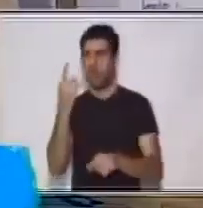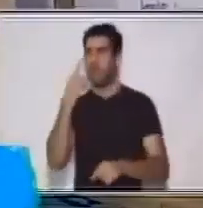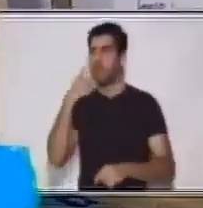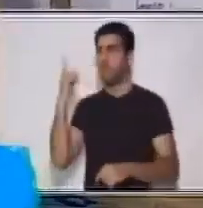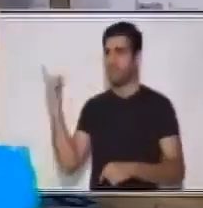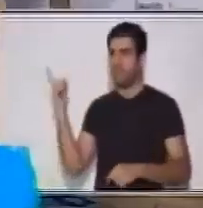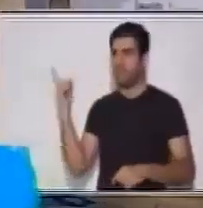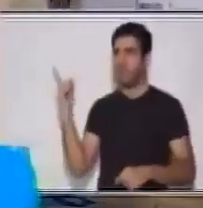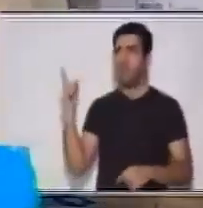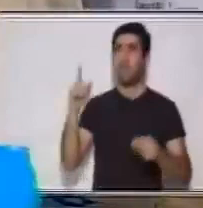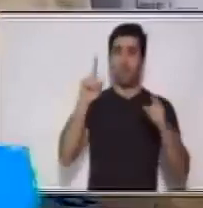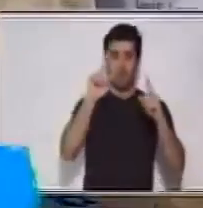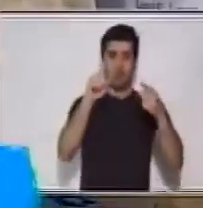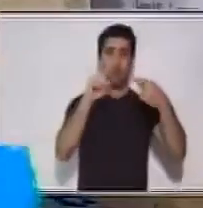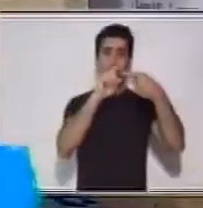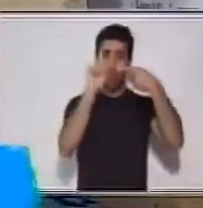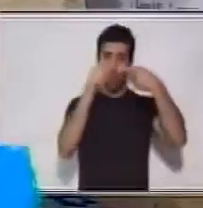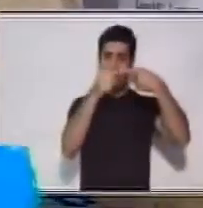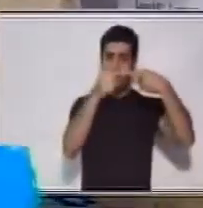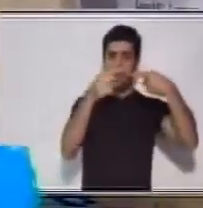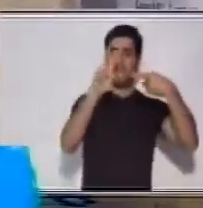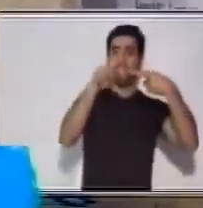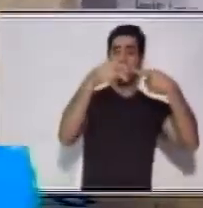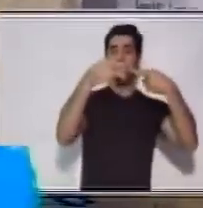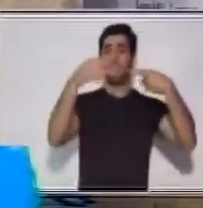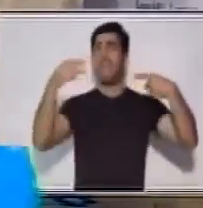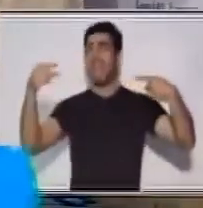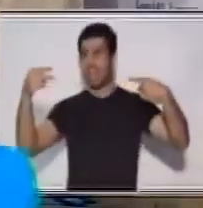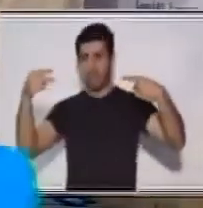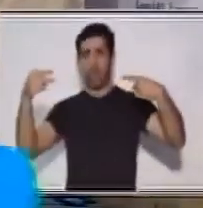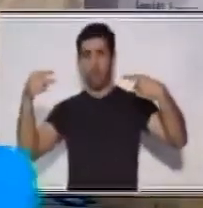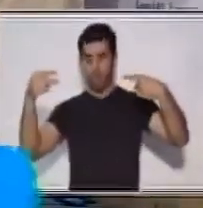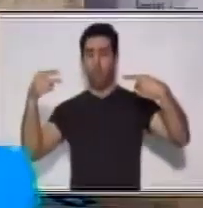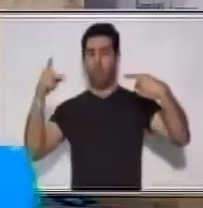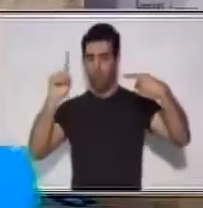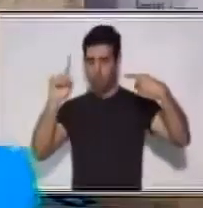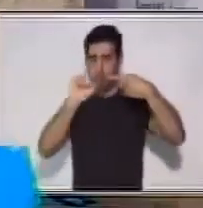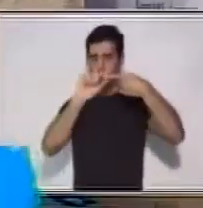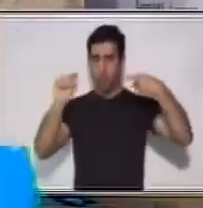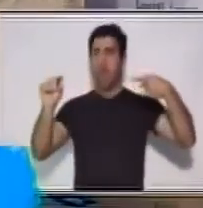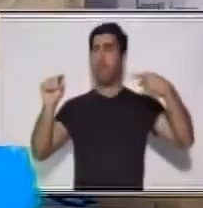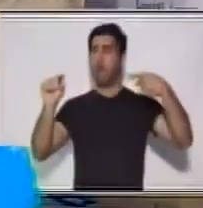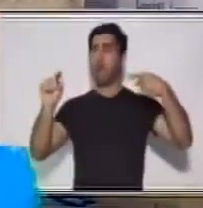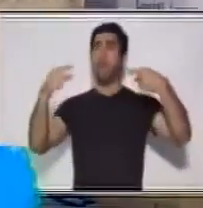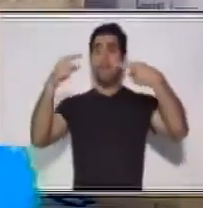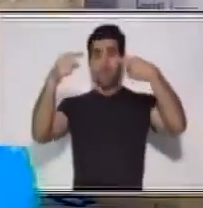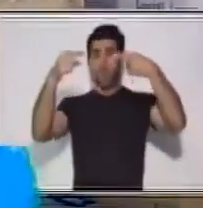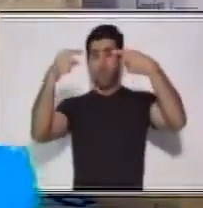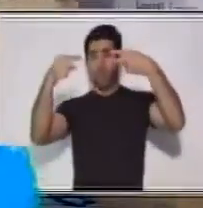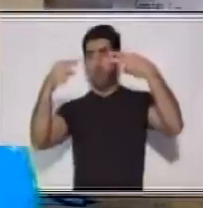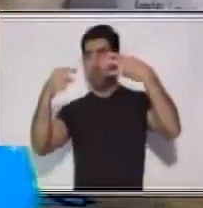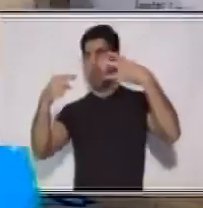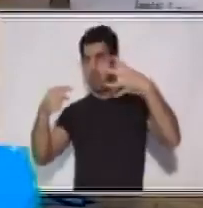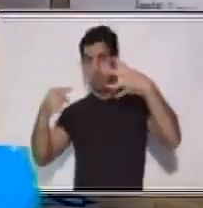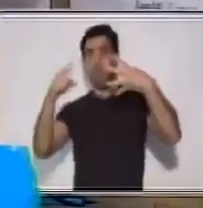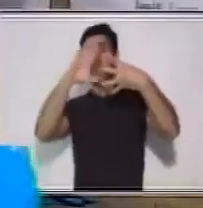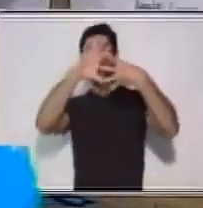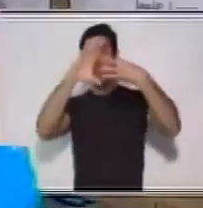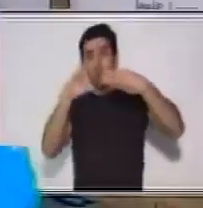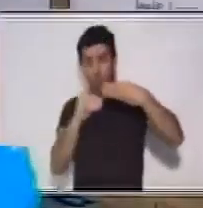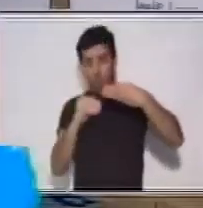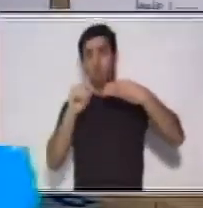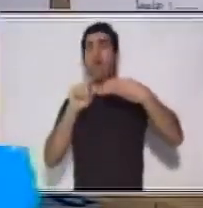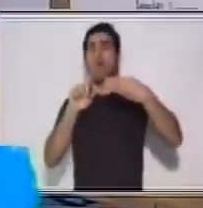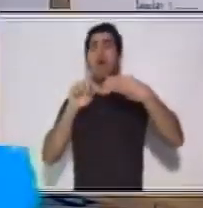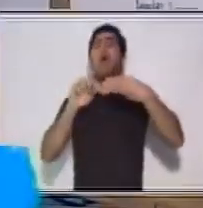un verso y la unión de esos versos corresponden a las estrofas, ¿sí?